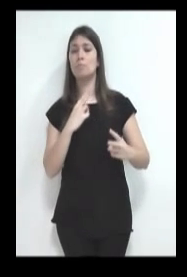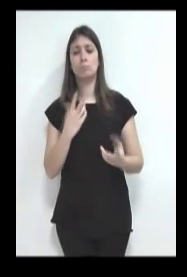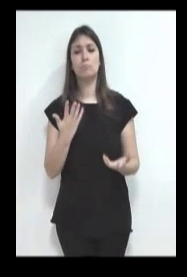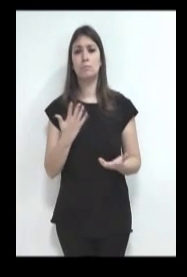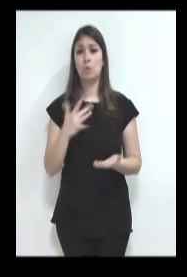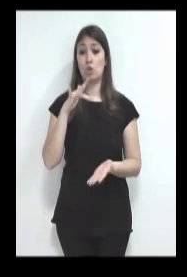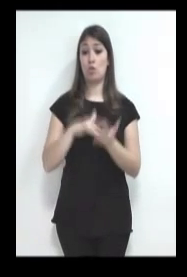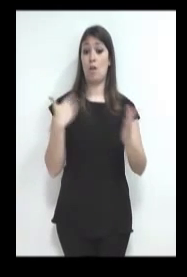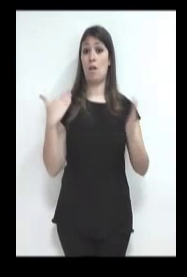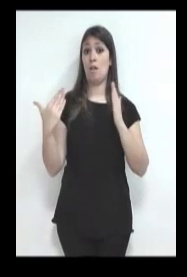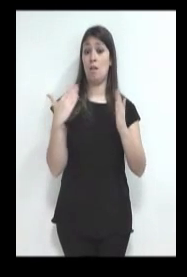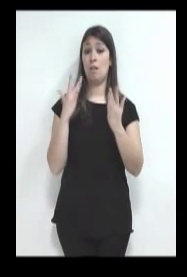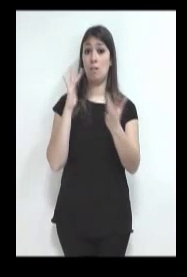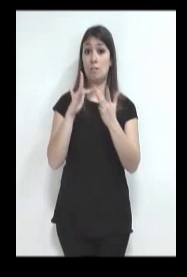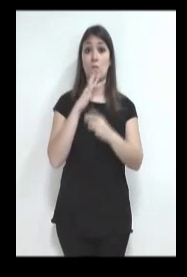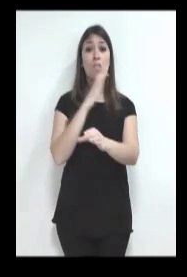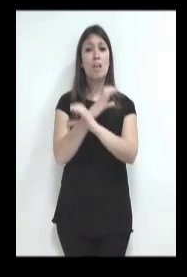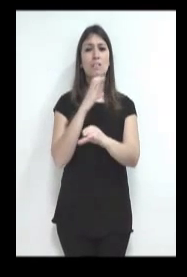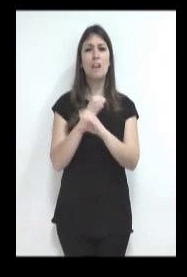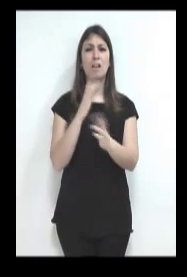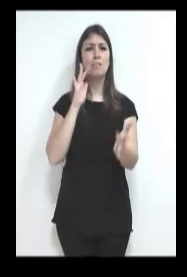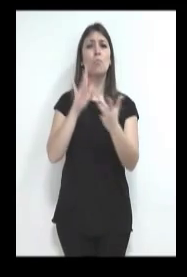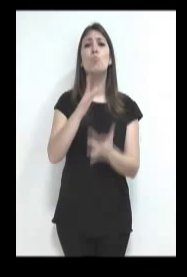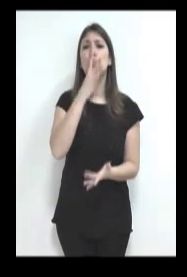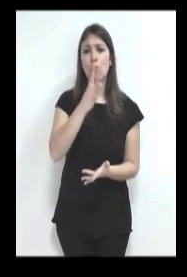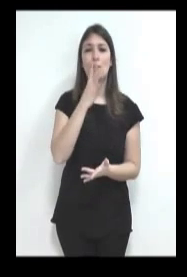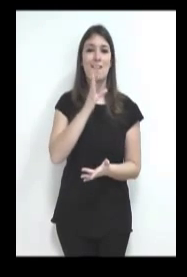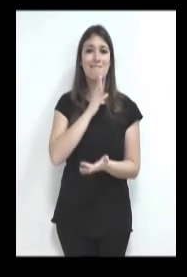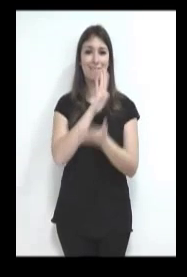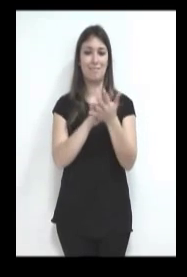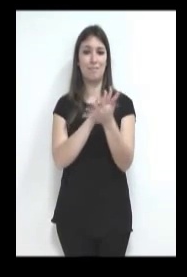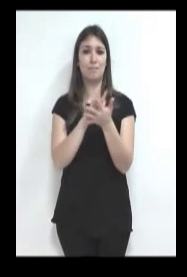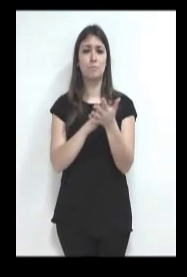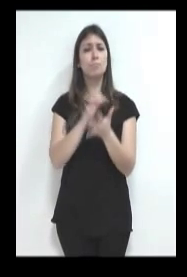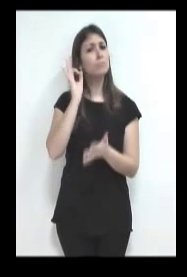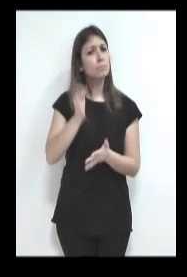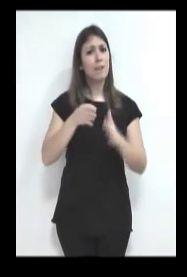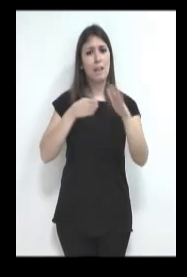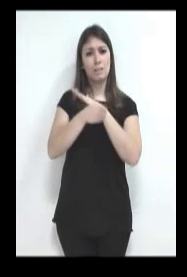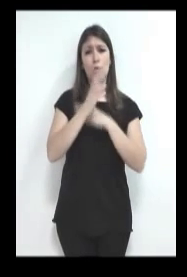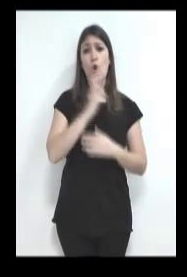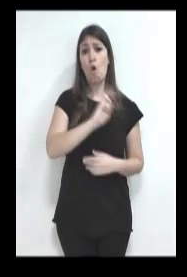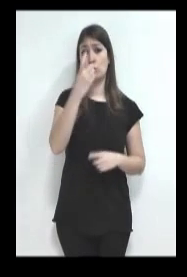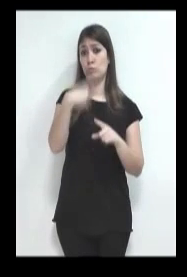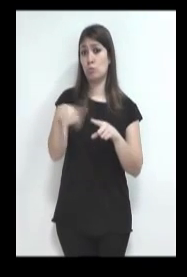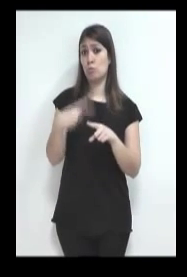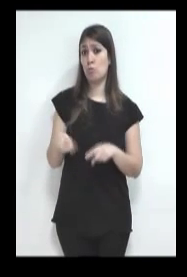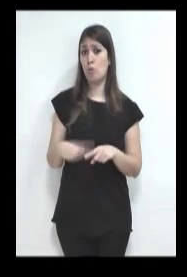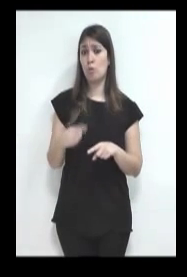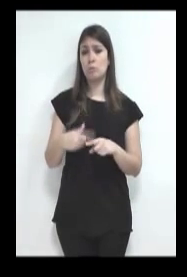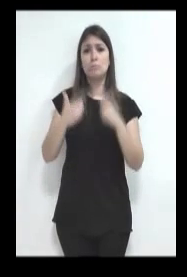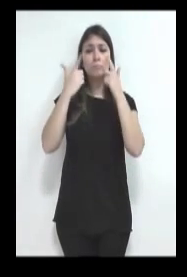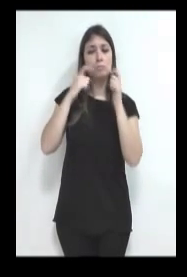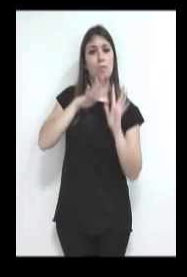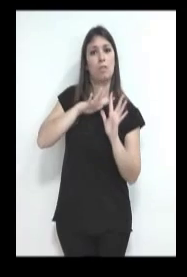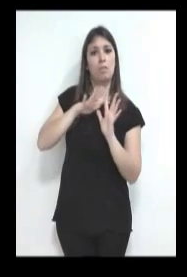momento contactáramos con CENTAC viene por ahí. Sí que creemos que la accesibilidad y otros elementos están dejadas de